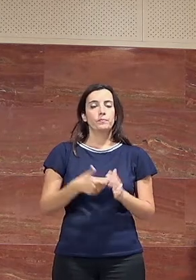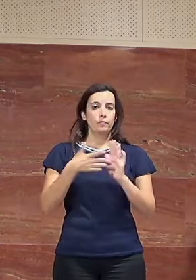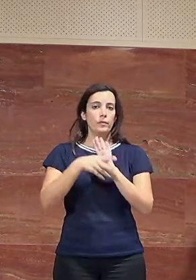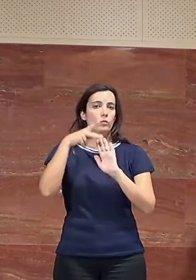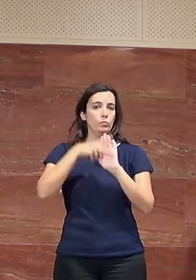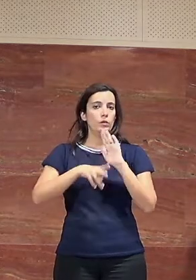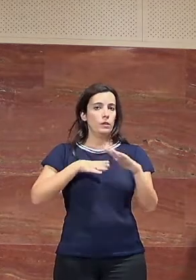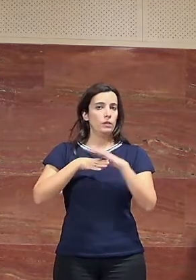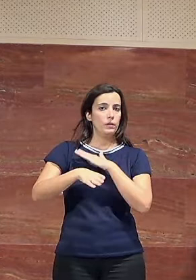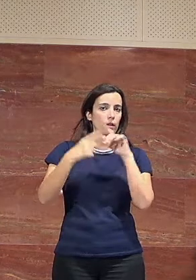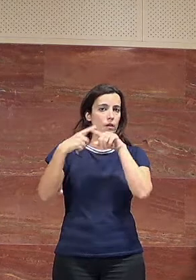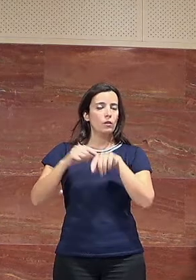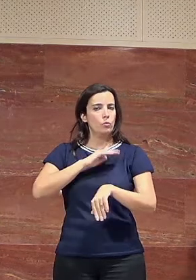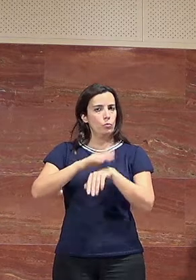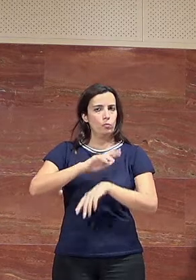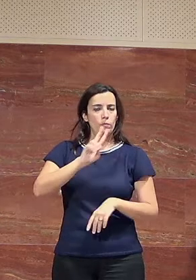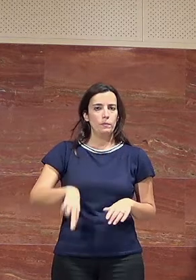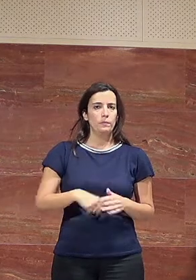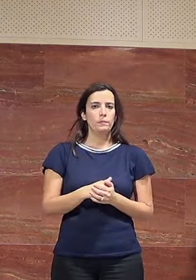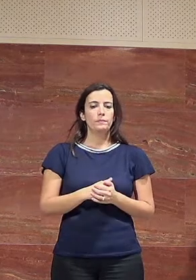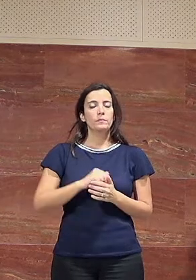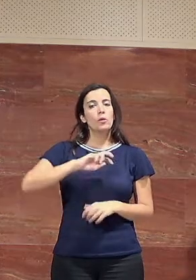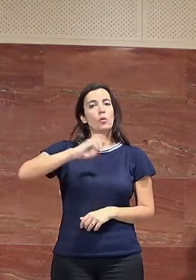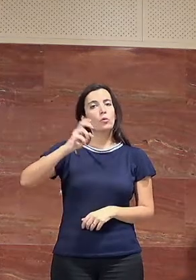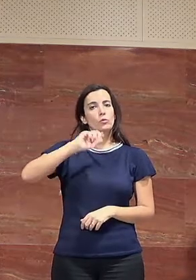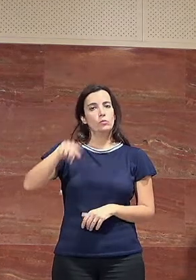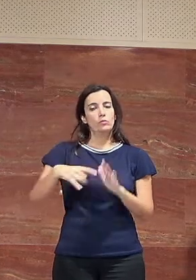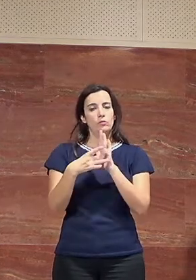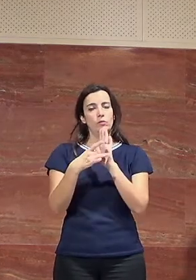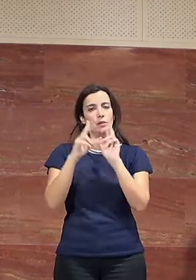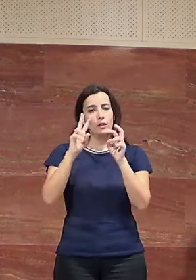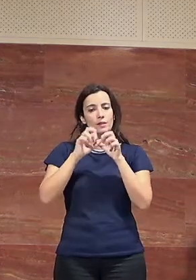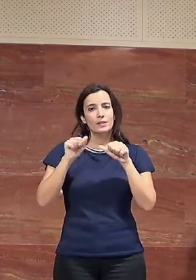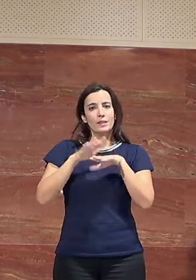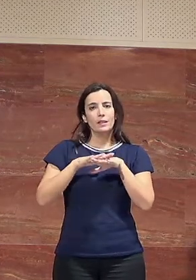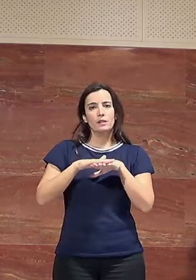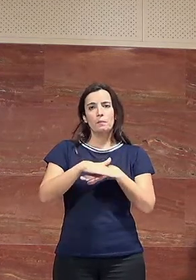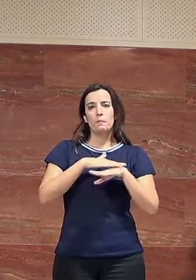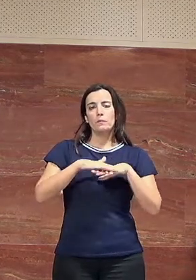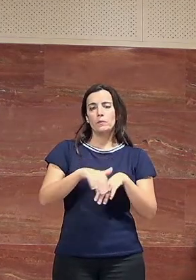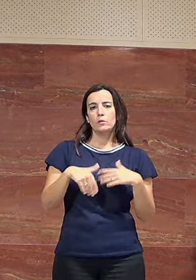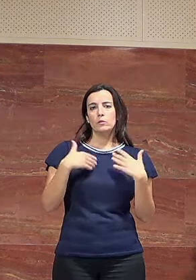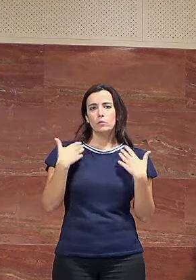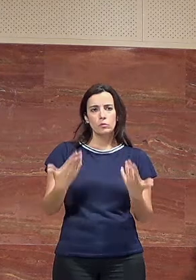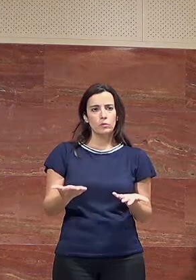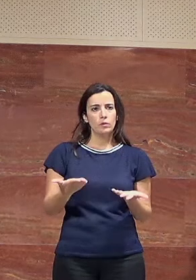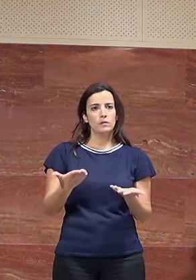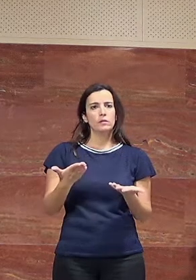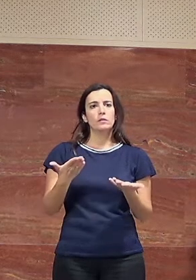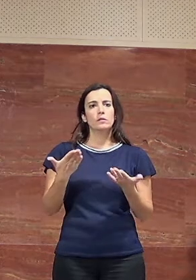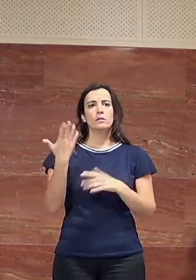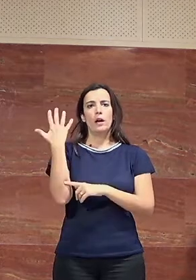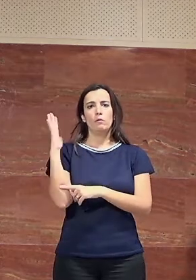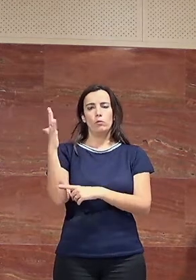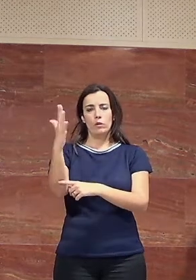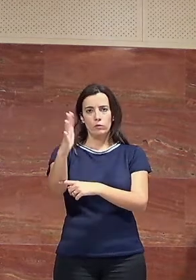de accesibilidad. Otro de los elementos de calidad de esta red básica es la existencia del arbolado. Se ha analizado dentro de